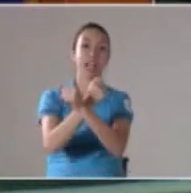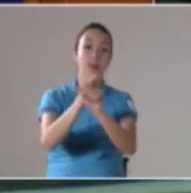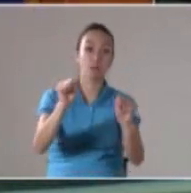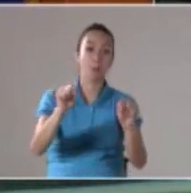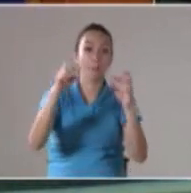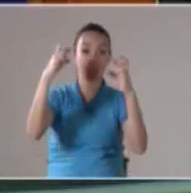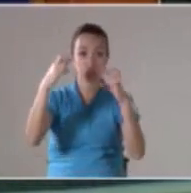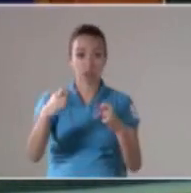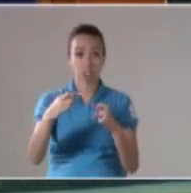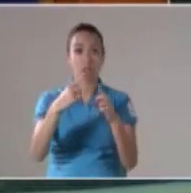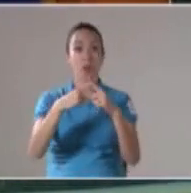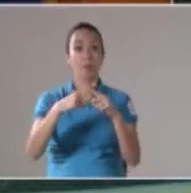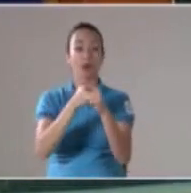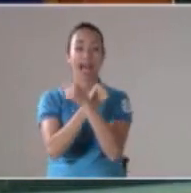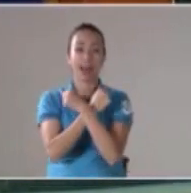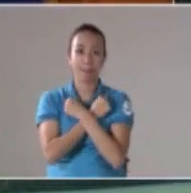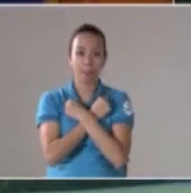nombre.